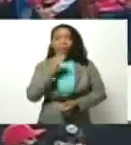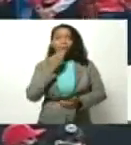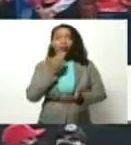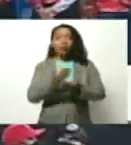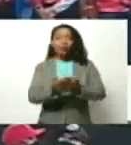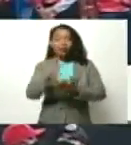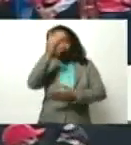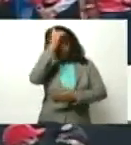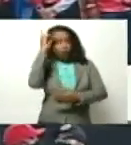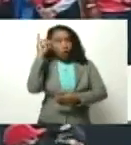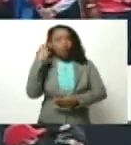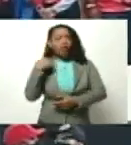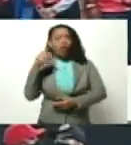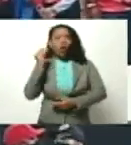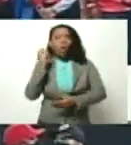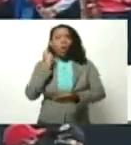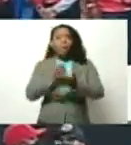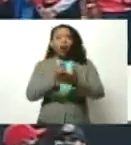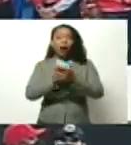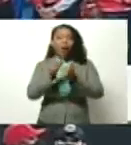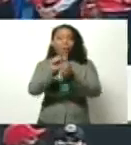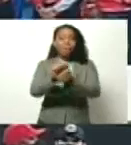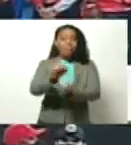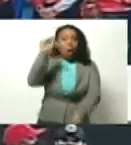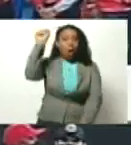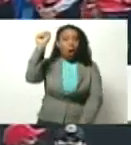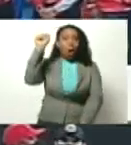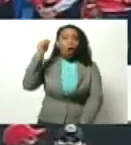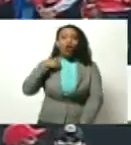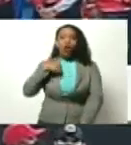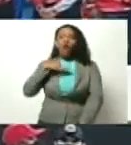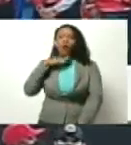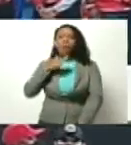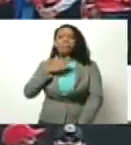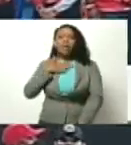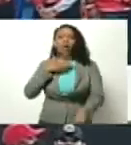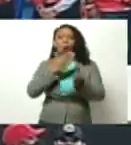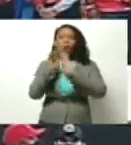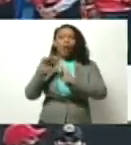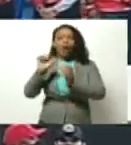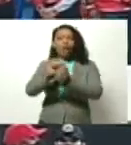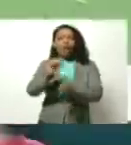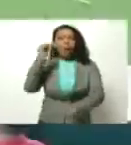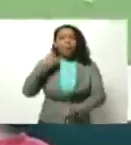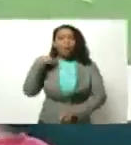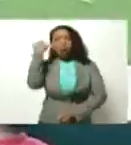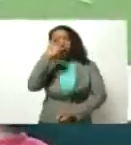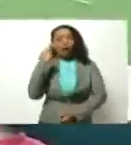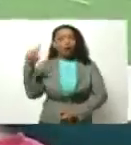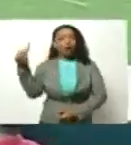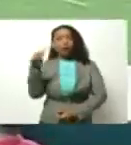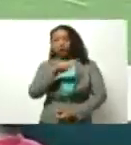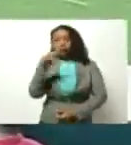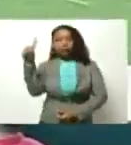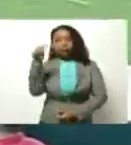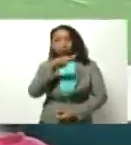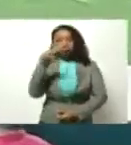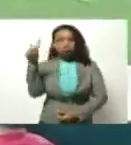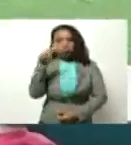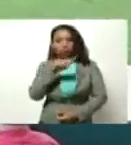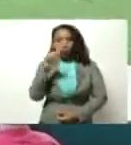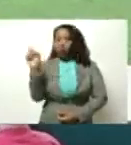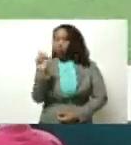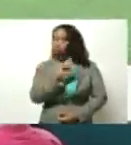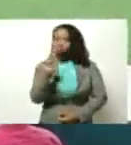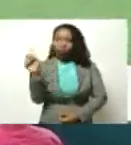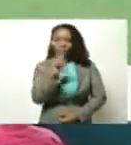diosdado cabello tiene como pagar afiches y yo lleno mi comunidad de afiches con mi cara no no no